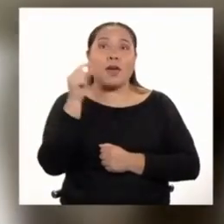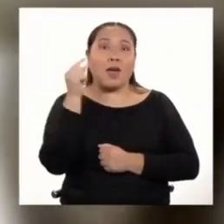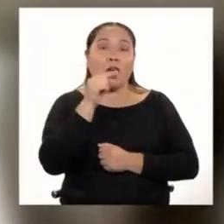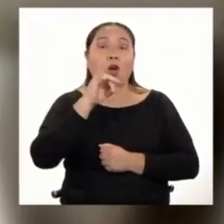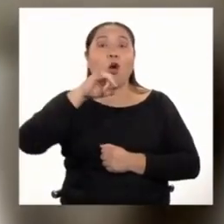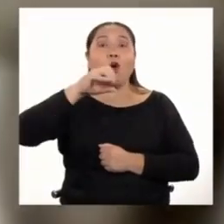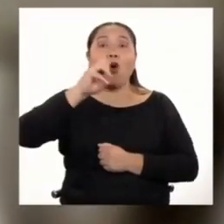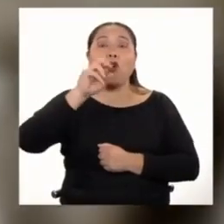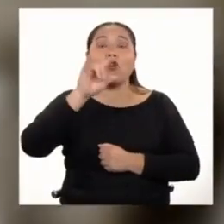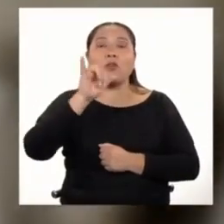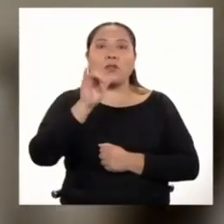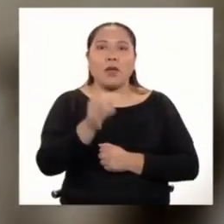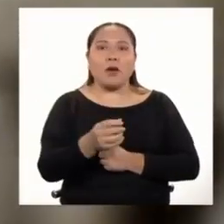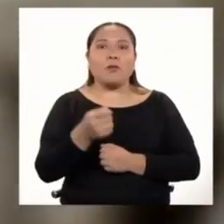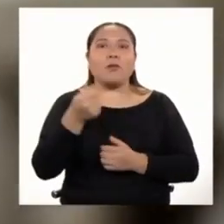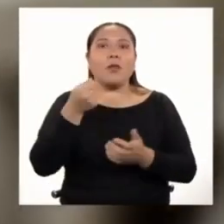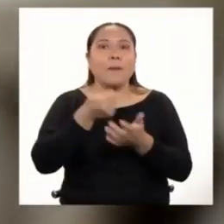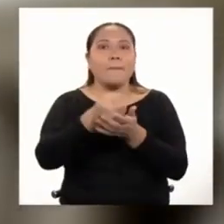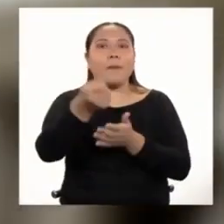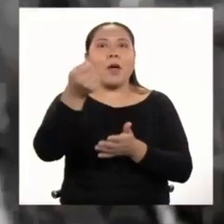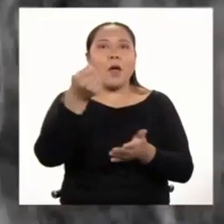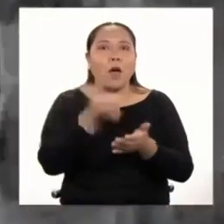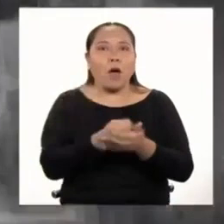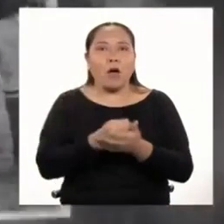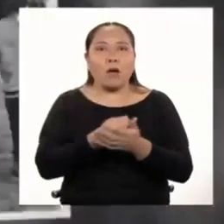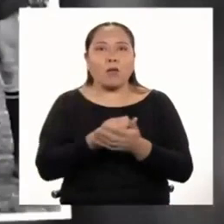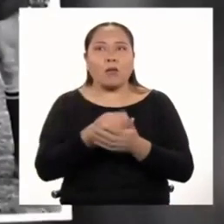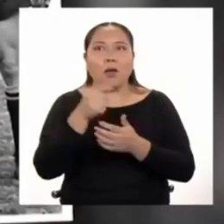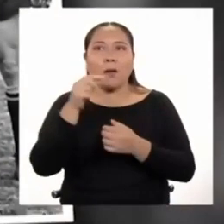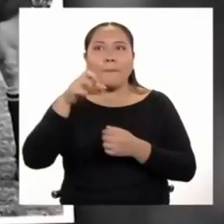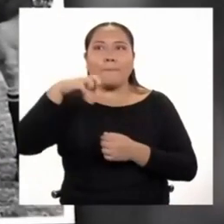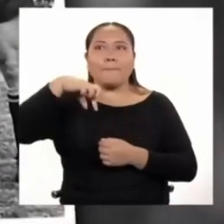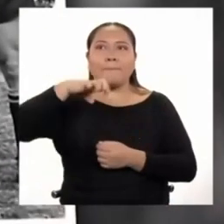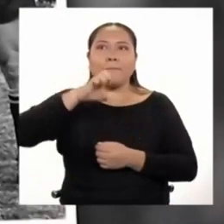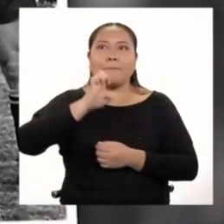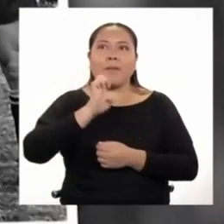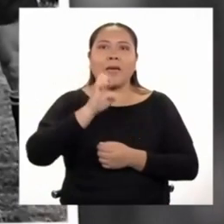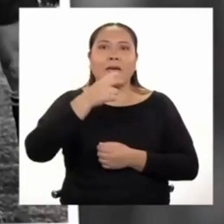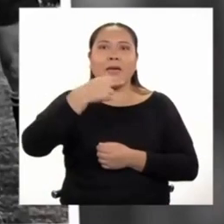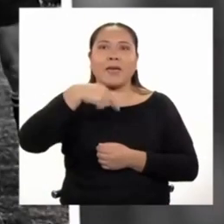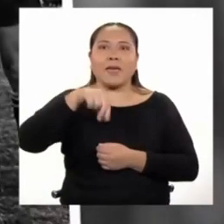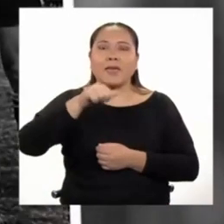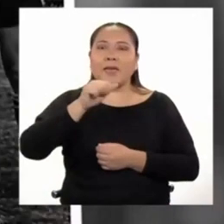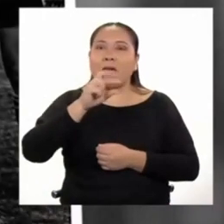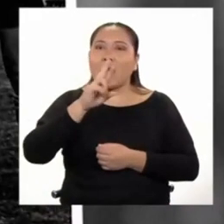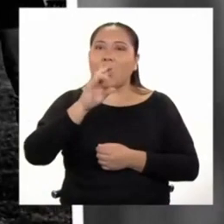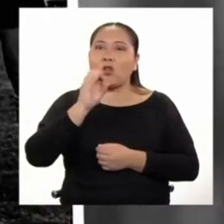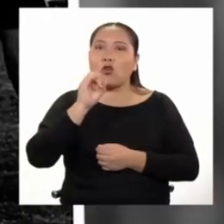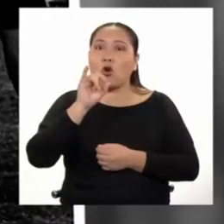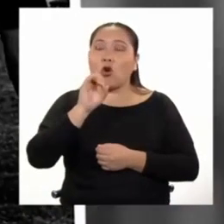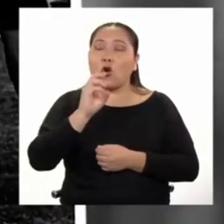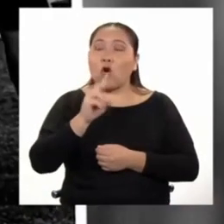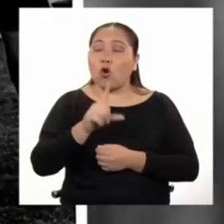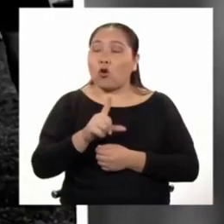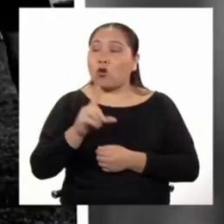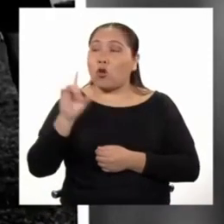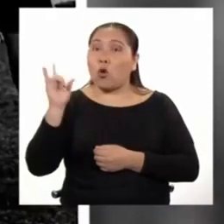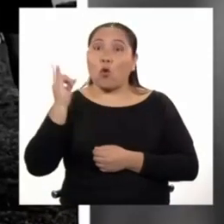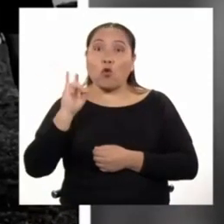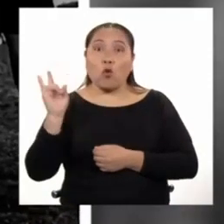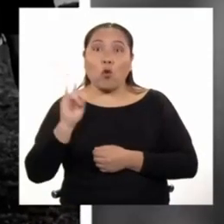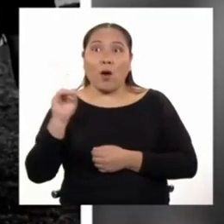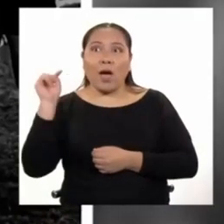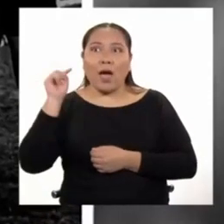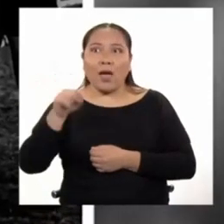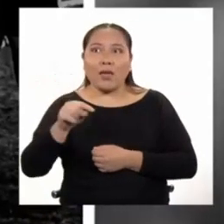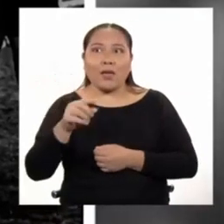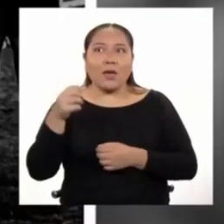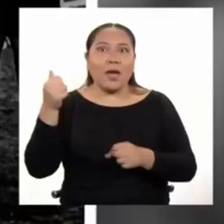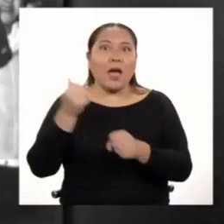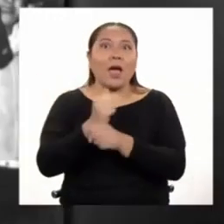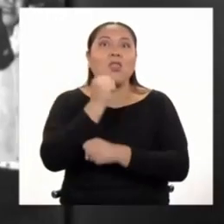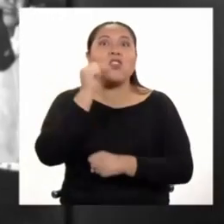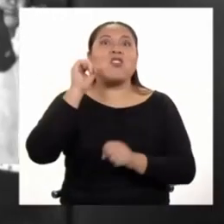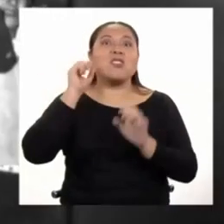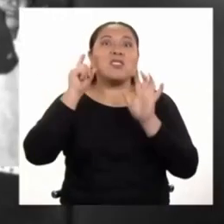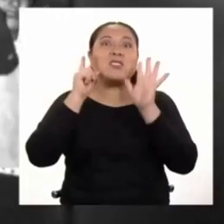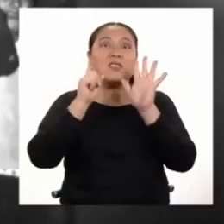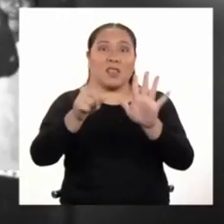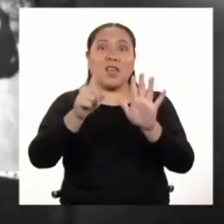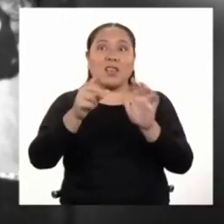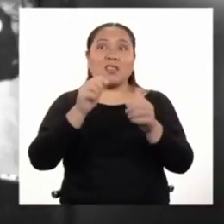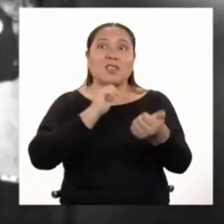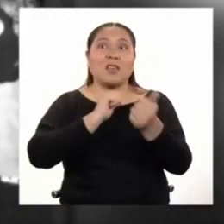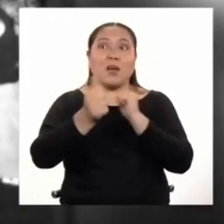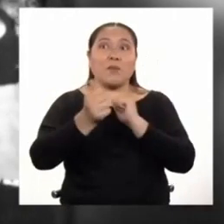fue contratado por el poderoso Peñarol de Uruguay y allí conseguiría 6 campeonatos